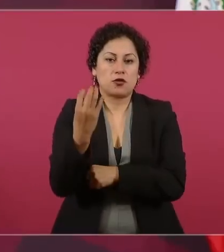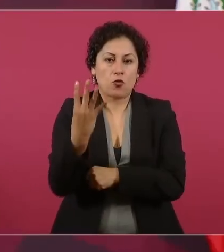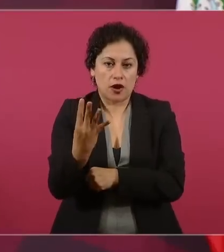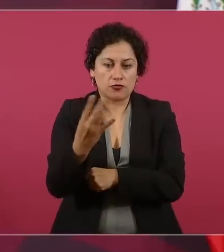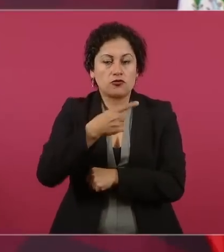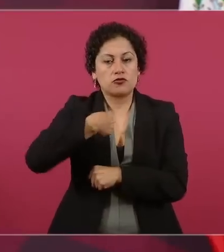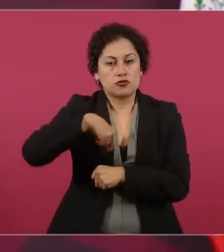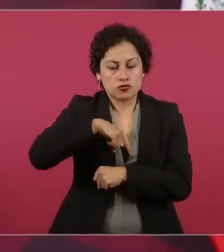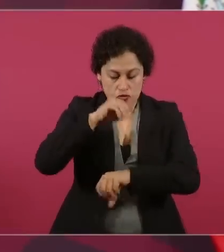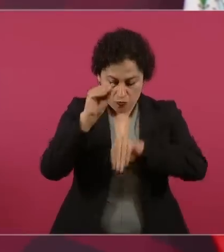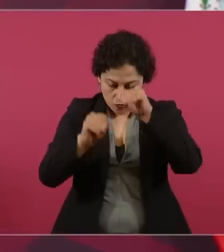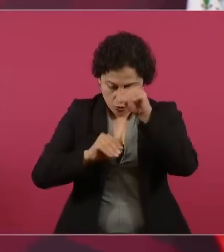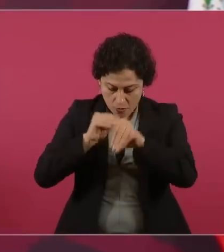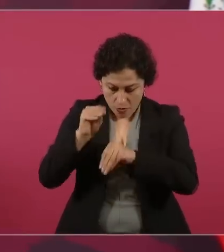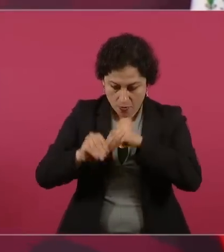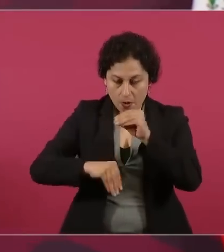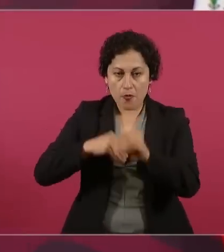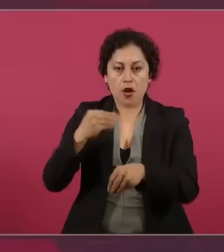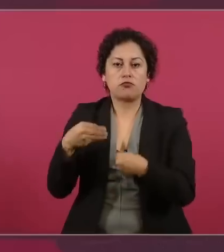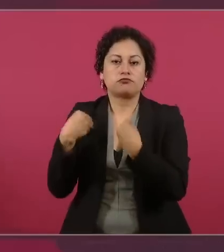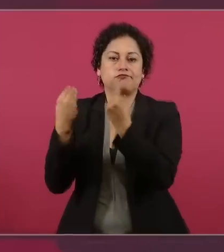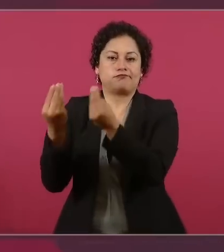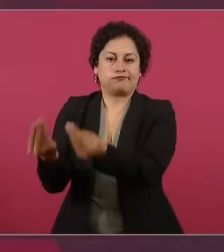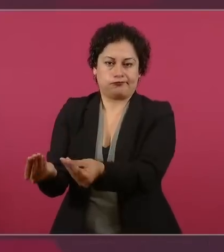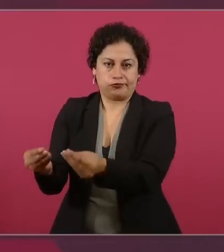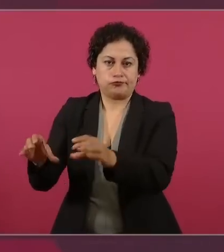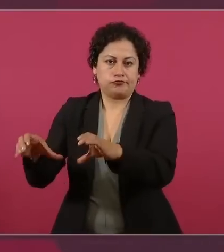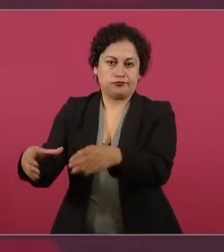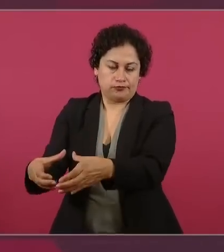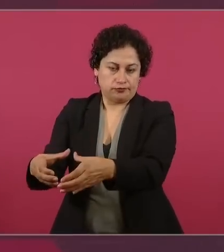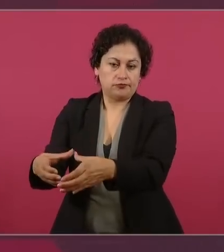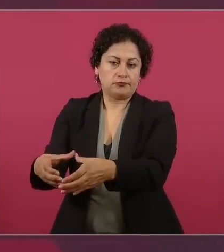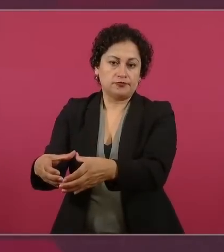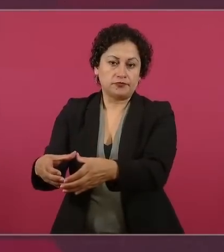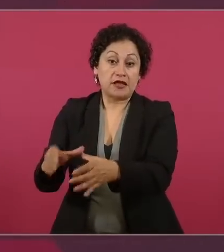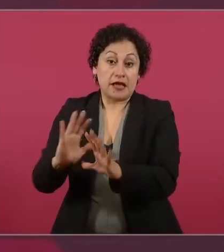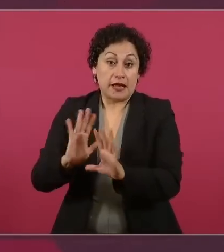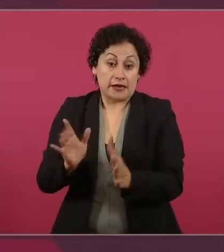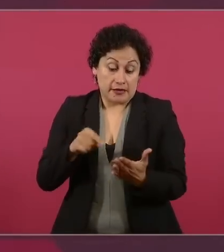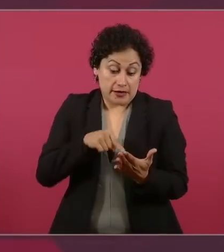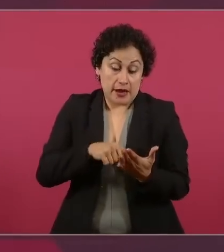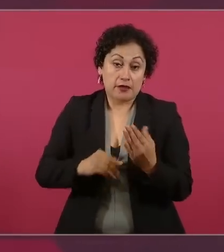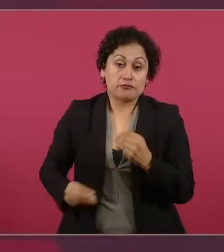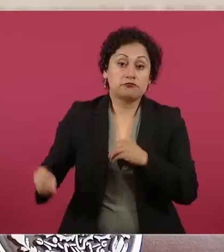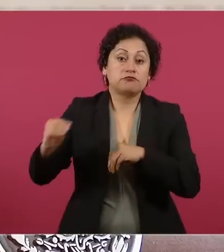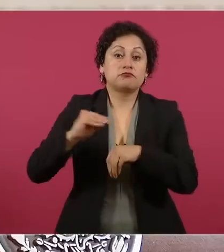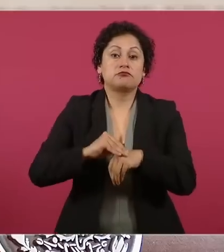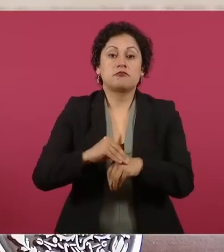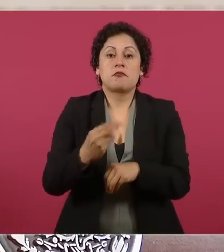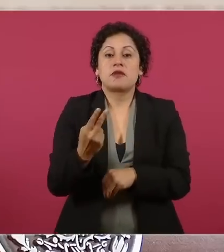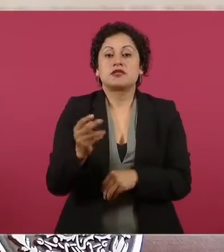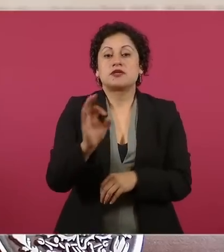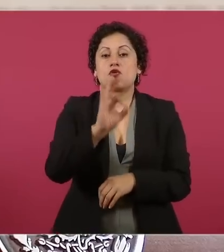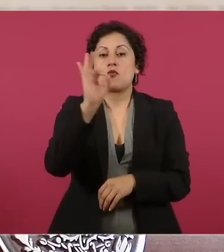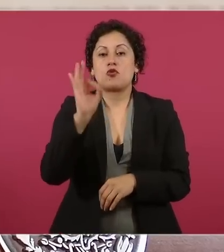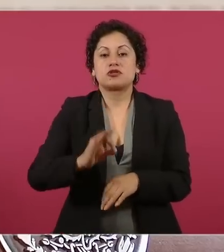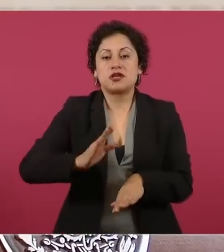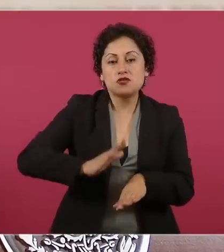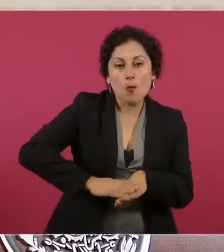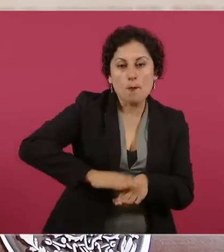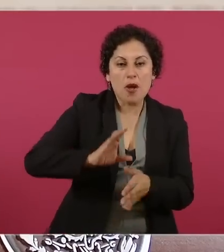y ya se está contemplando un incremento del 25% a las pensiones de adultos